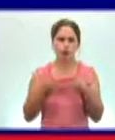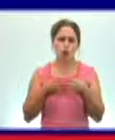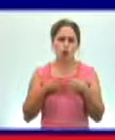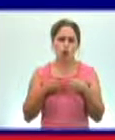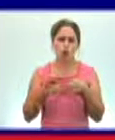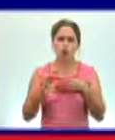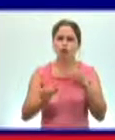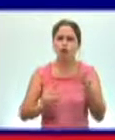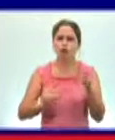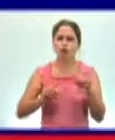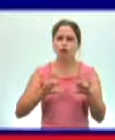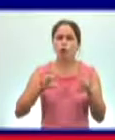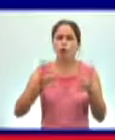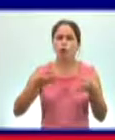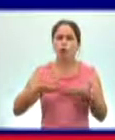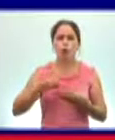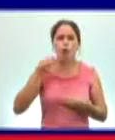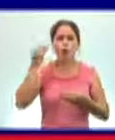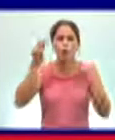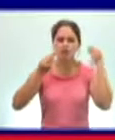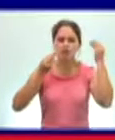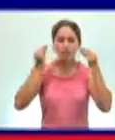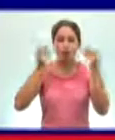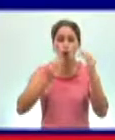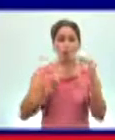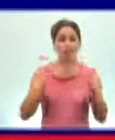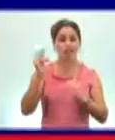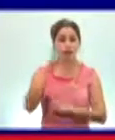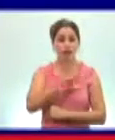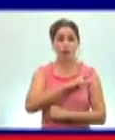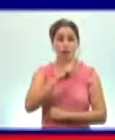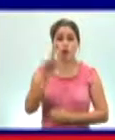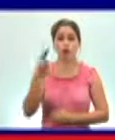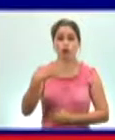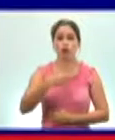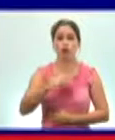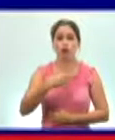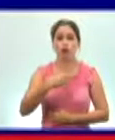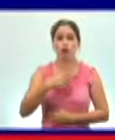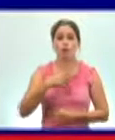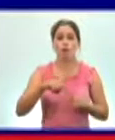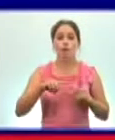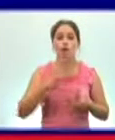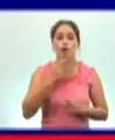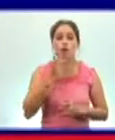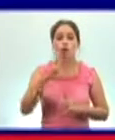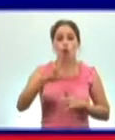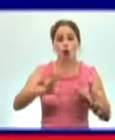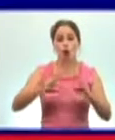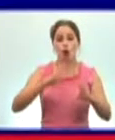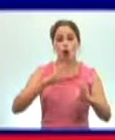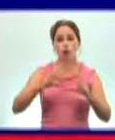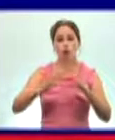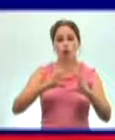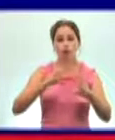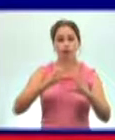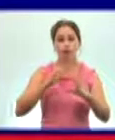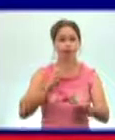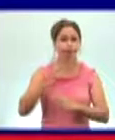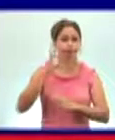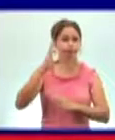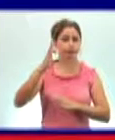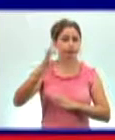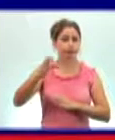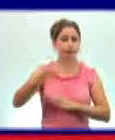pensador grande y revolucionario tiene por lenguaje una comunicación eterna y que